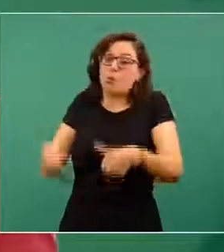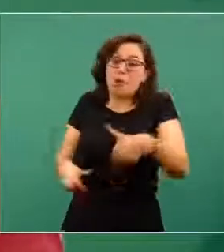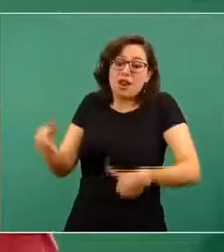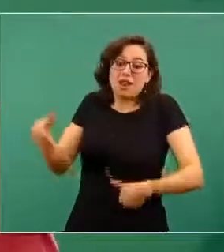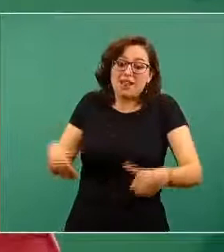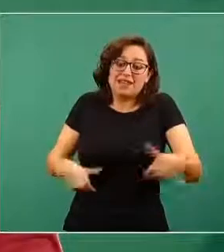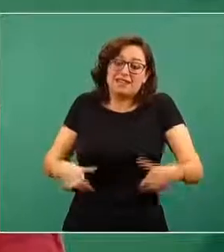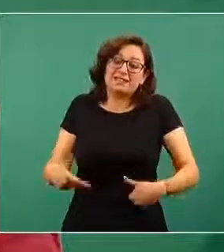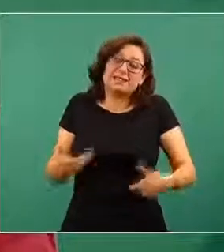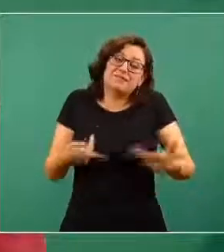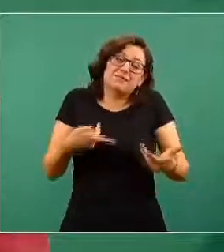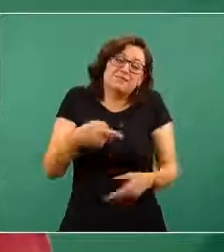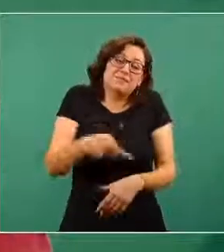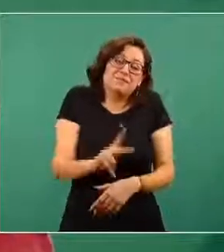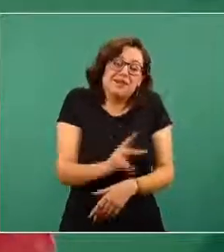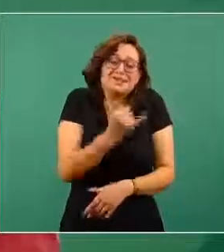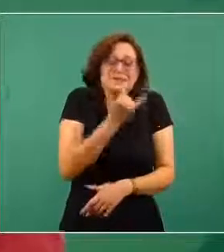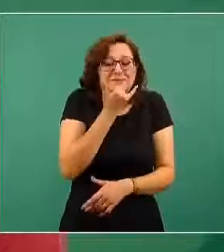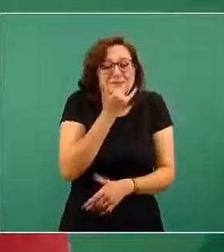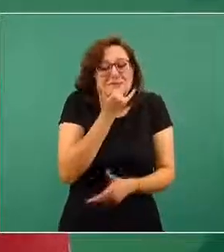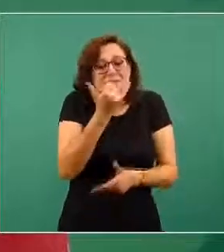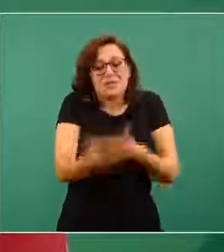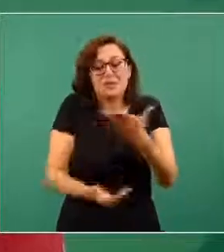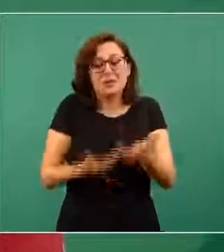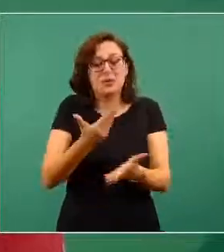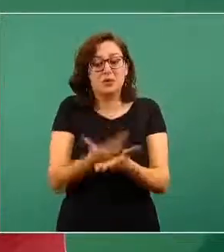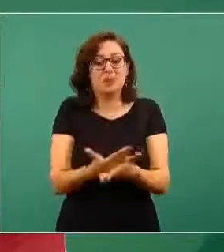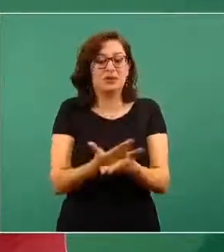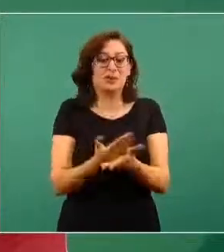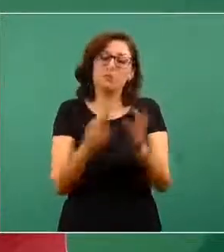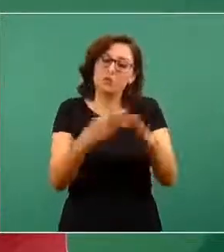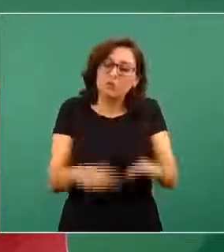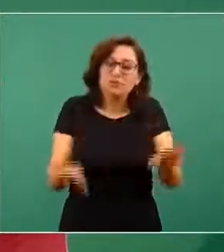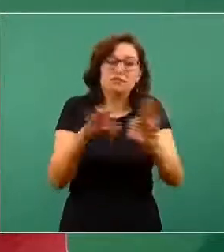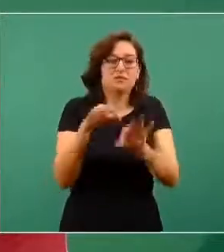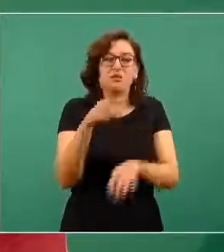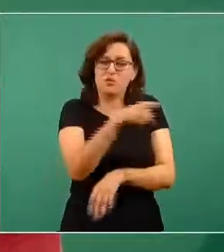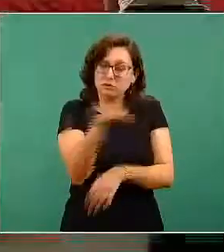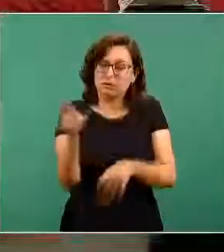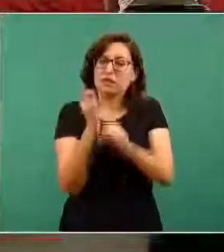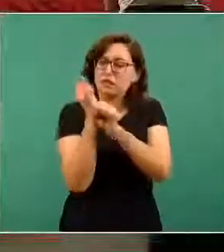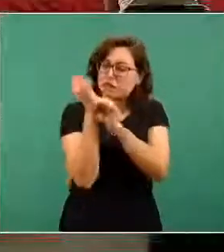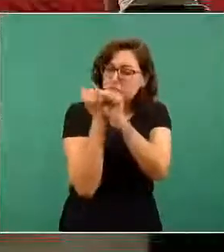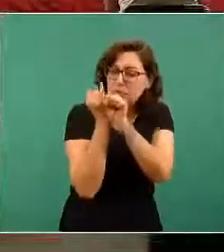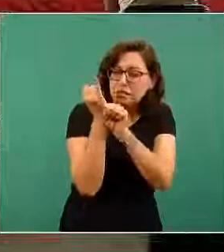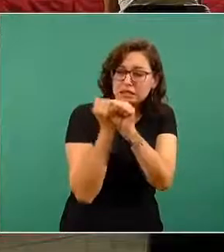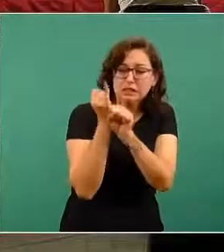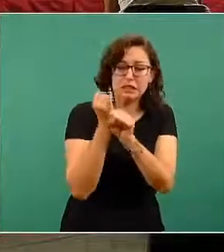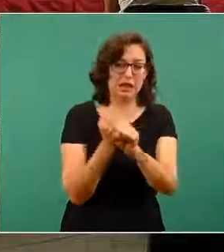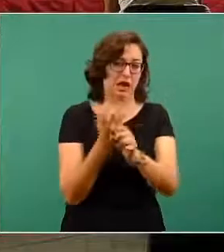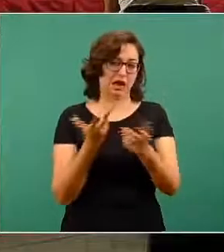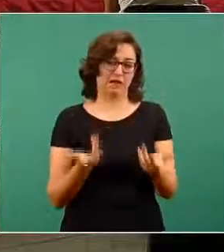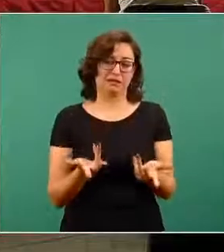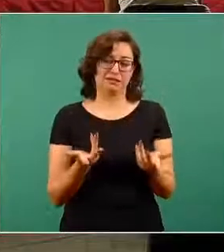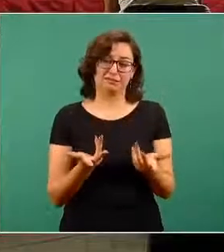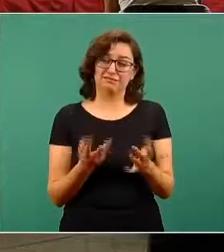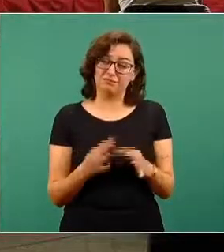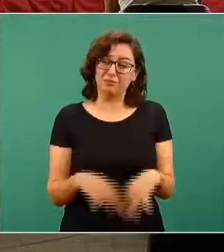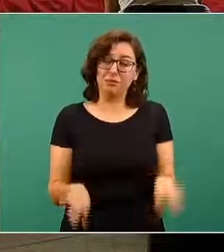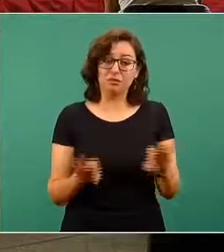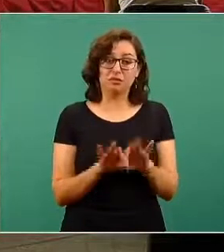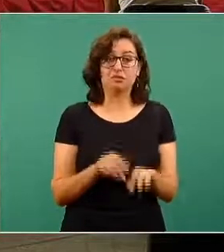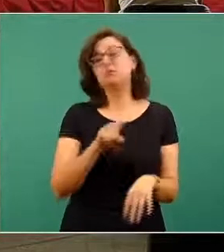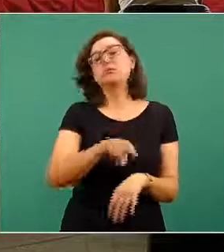un poquito de seguimiento de las cosas sería útil. No les pido que vean las grabaciones